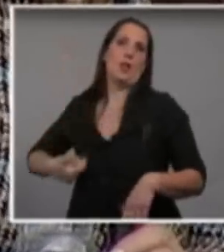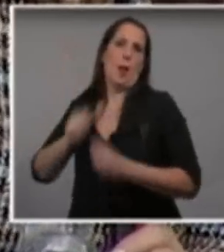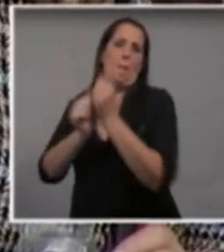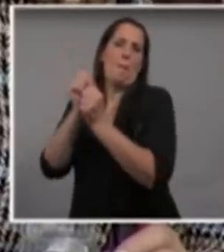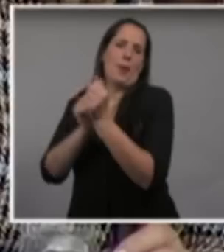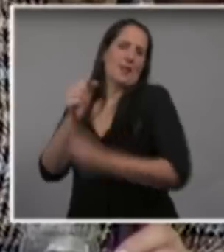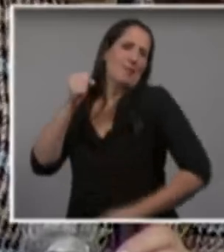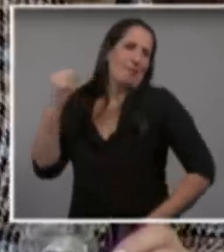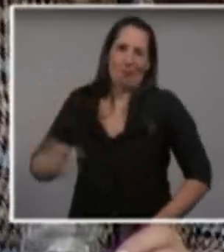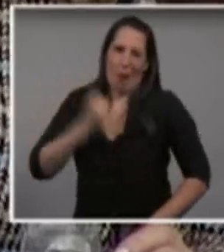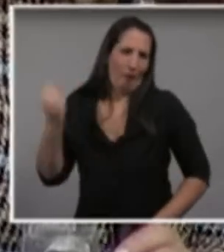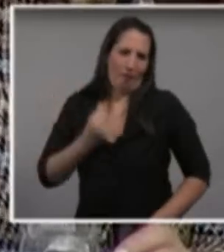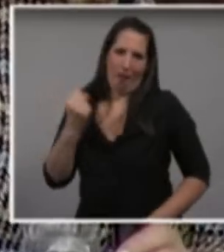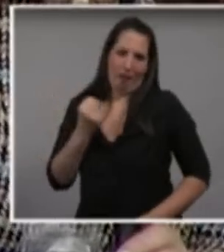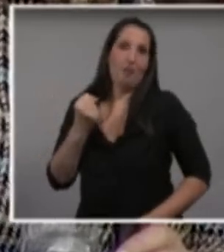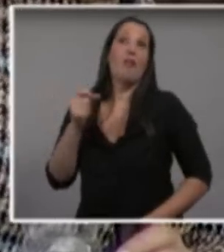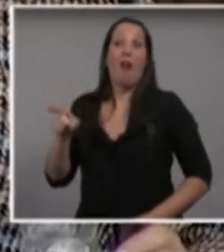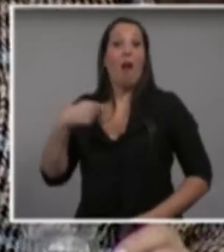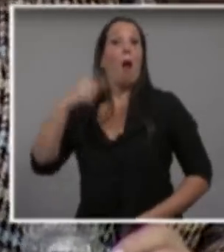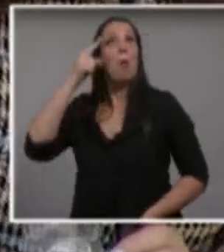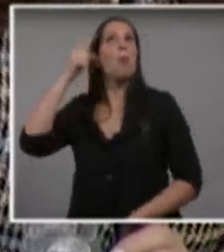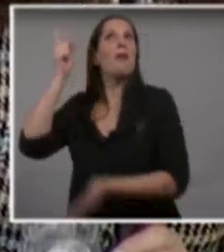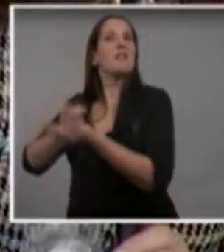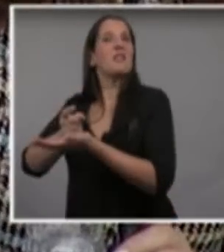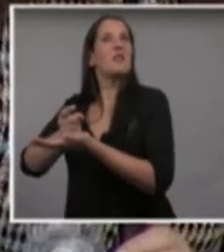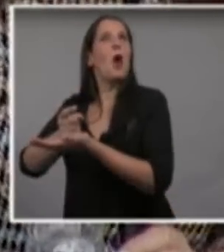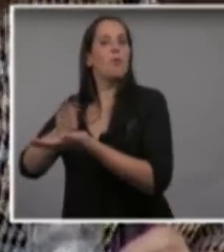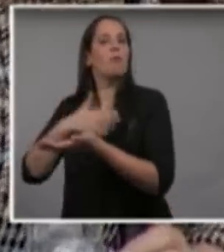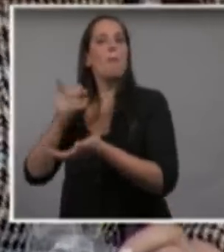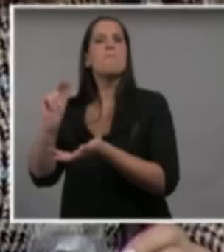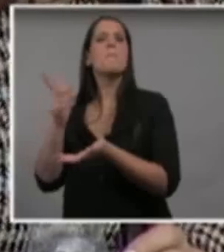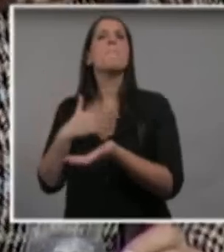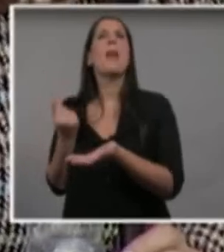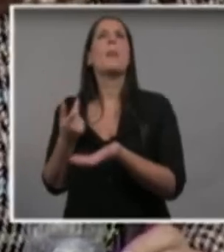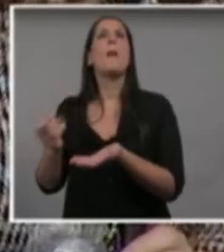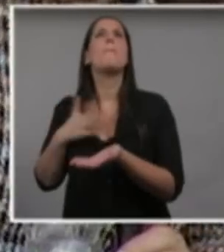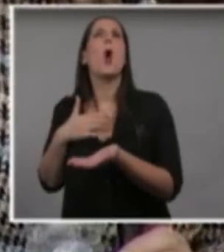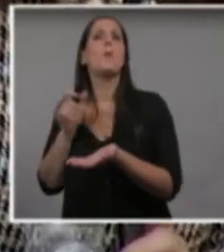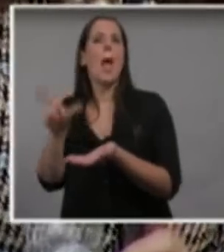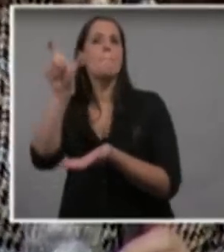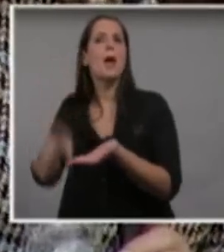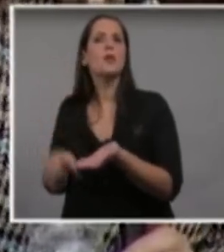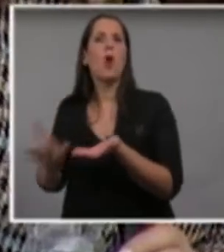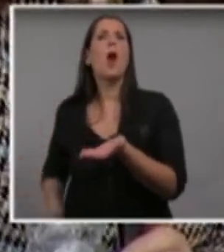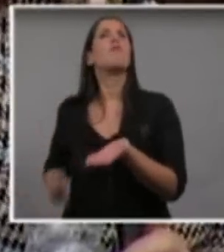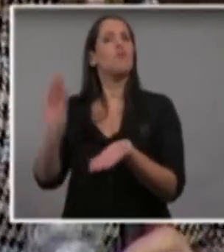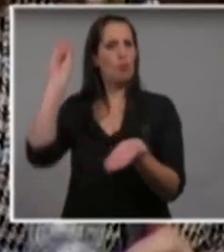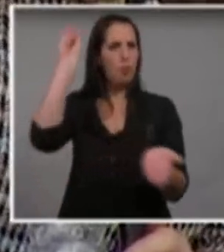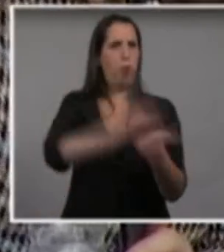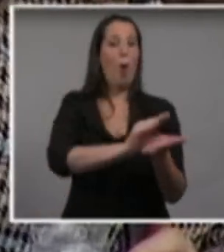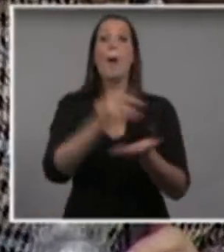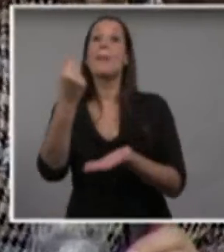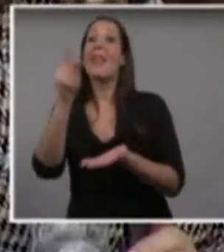del mundo, decide invertir de la suya, no de la de la empresa, aquí, en tu